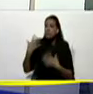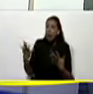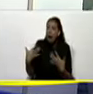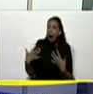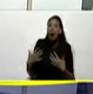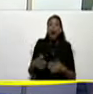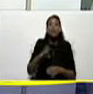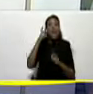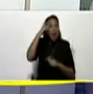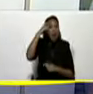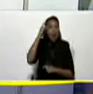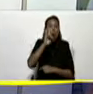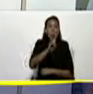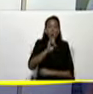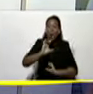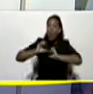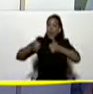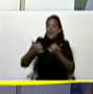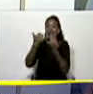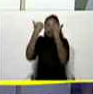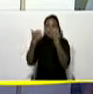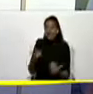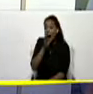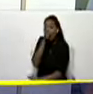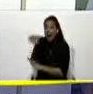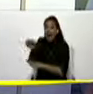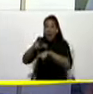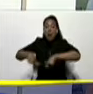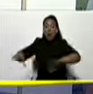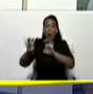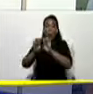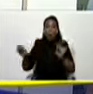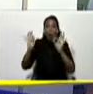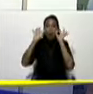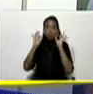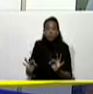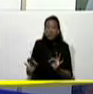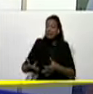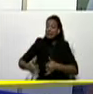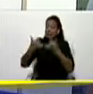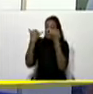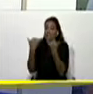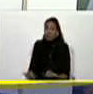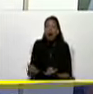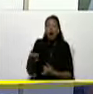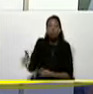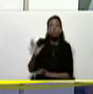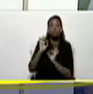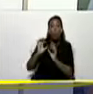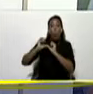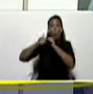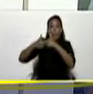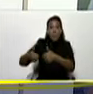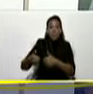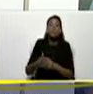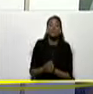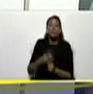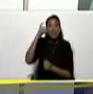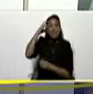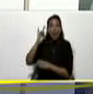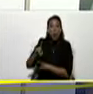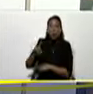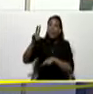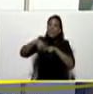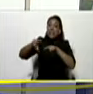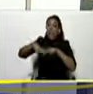que el lunes amanezcan las bricomiles reparando y poniendo de paquete la unidad educativa para